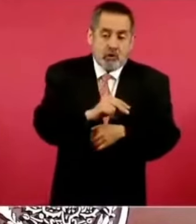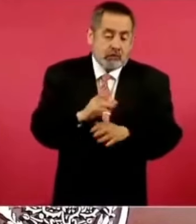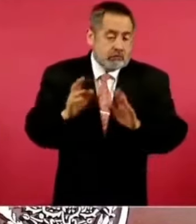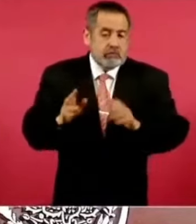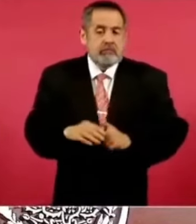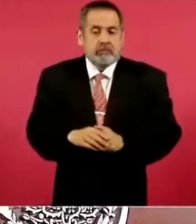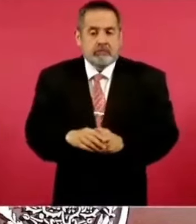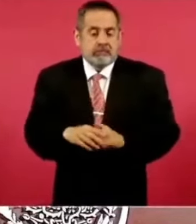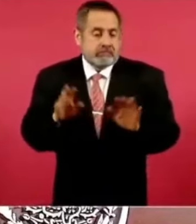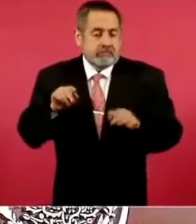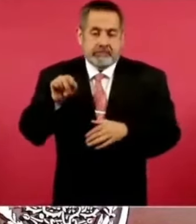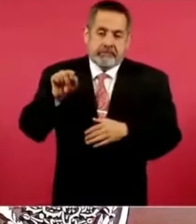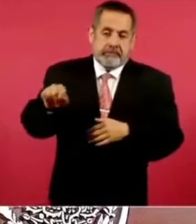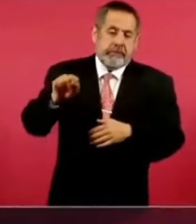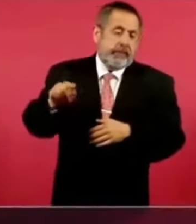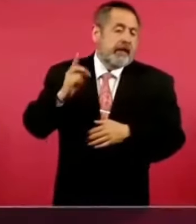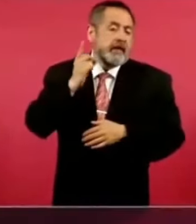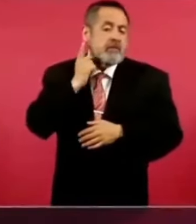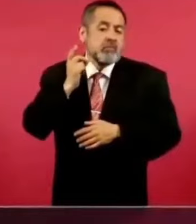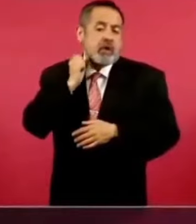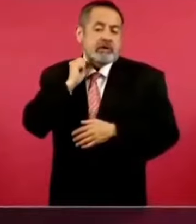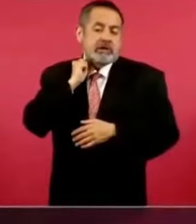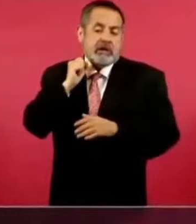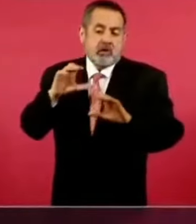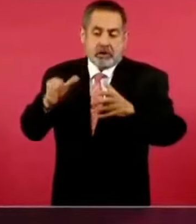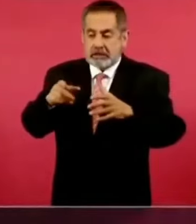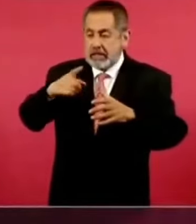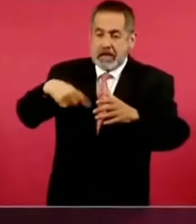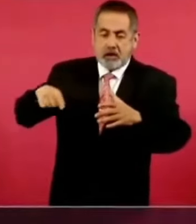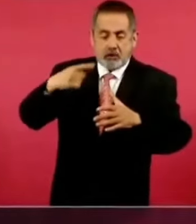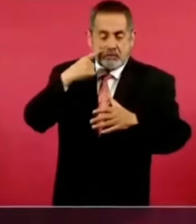que sea el Poder Legislativo el que decida.